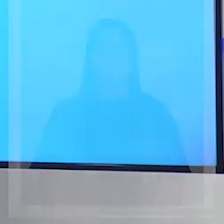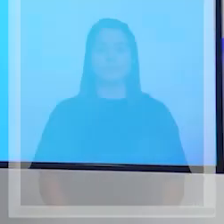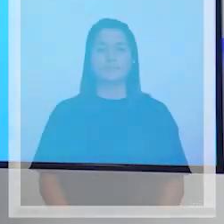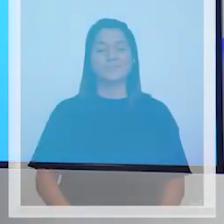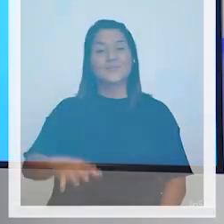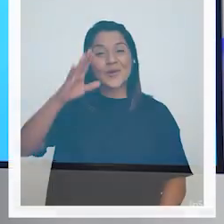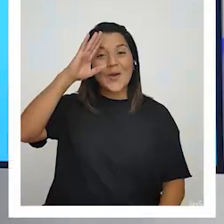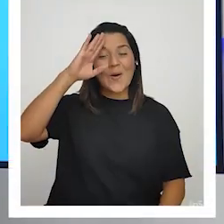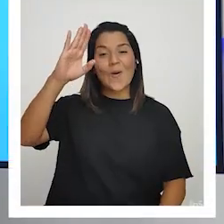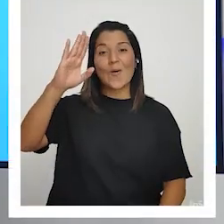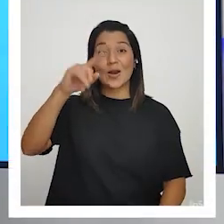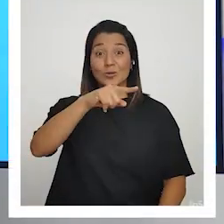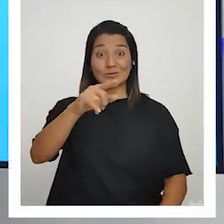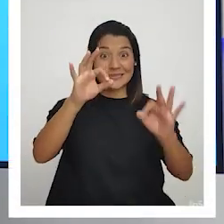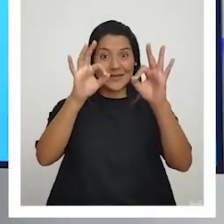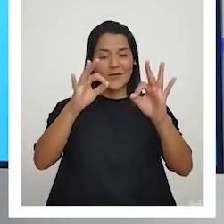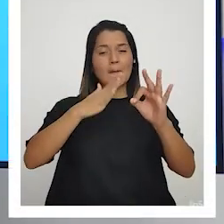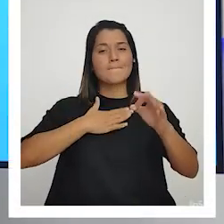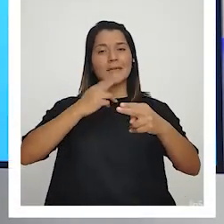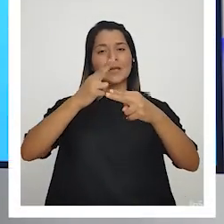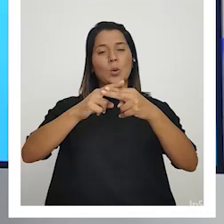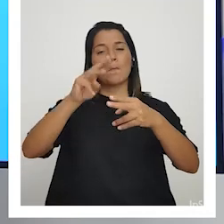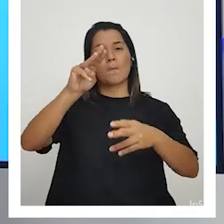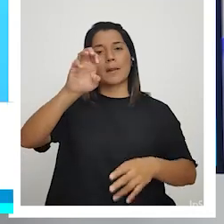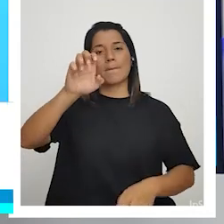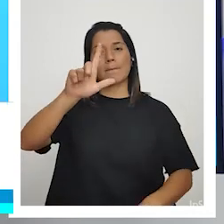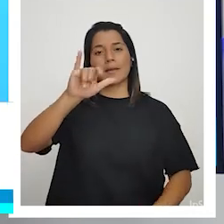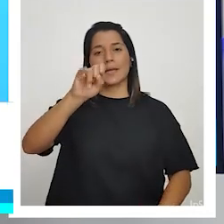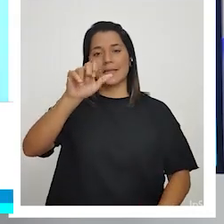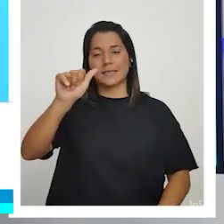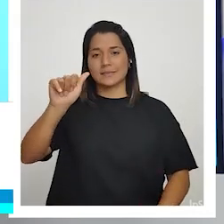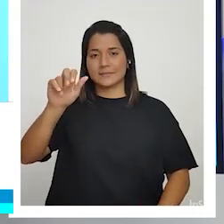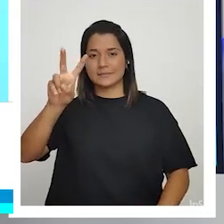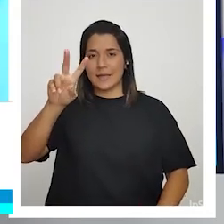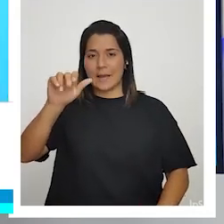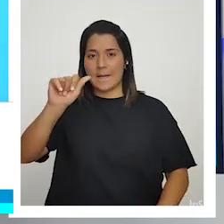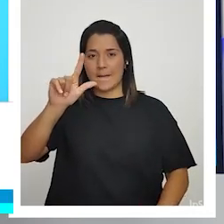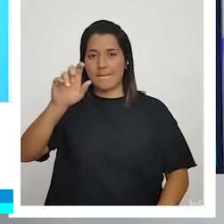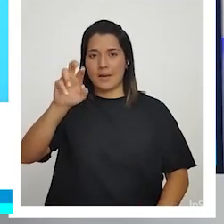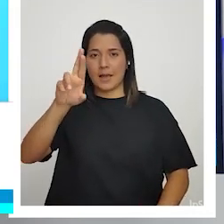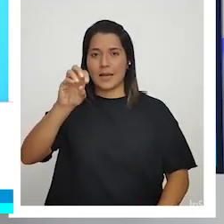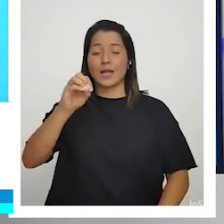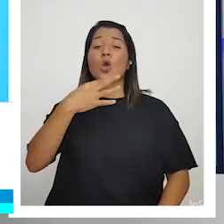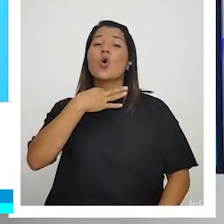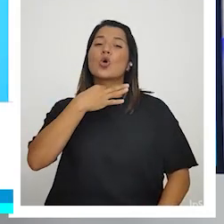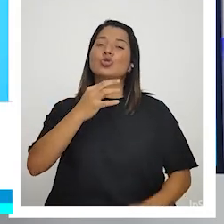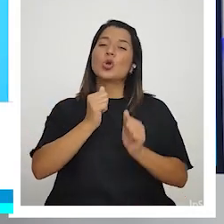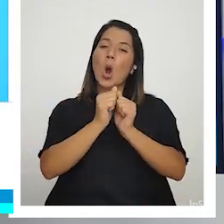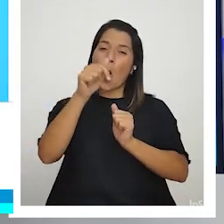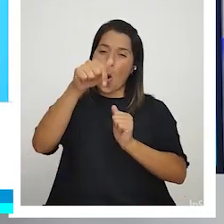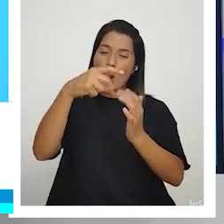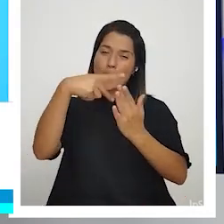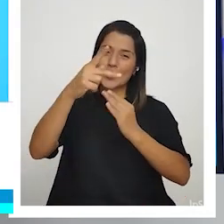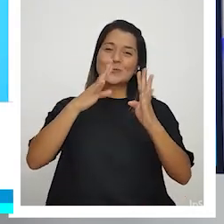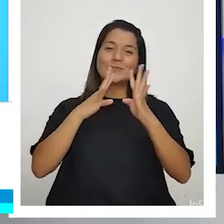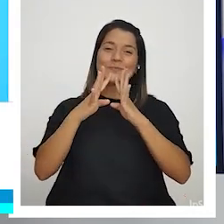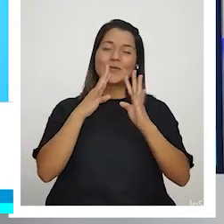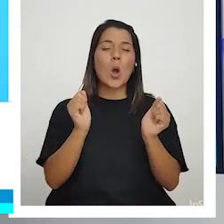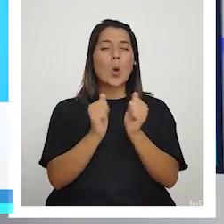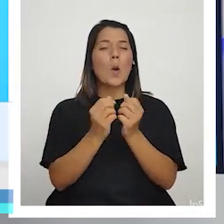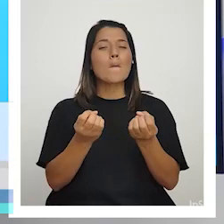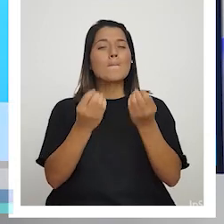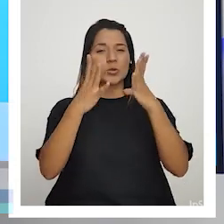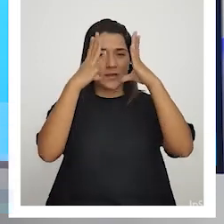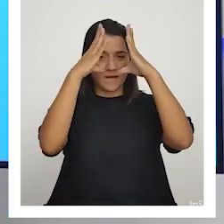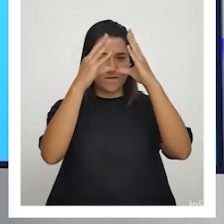¿qué tal? ¿Cómo les va? Les saluda Melissa Valerio y qué gusto acompañarle este día en el programa Conversamos, con muchísima información como siempre para que